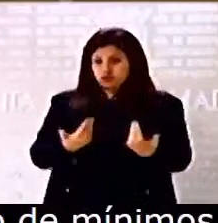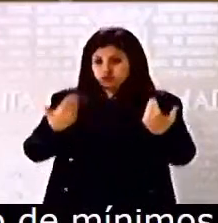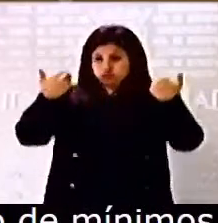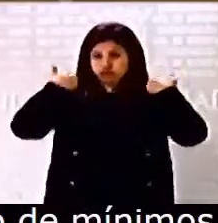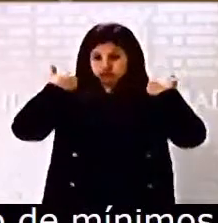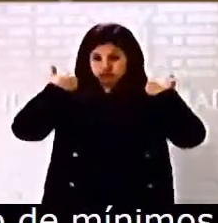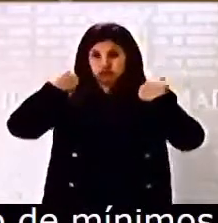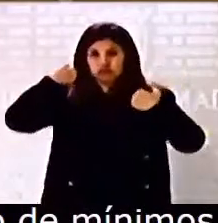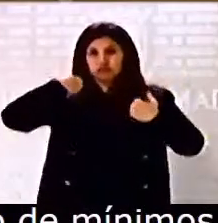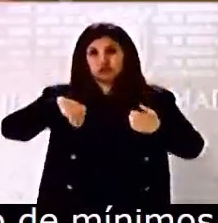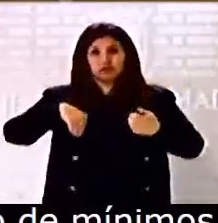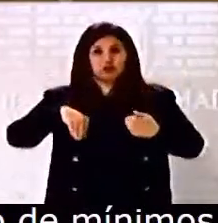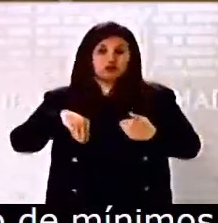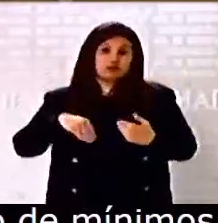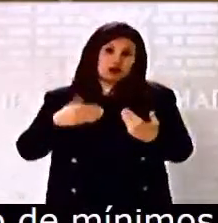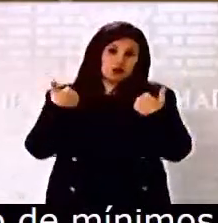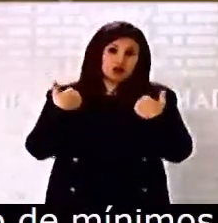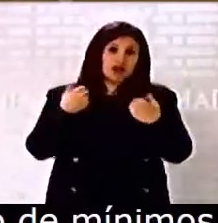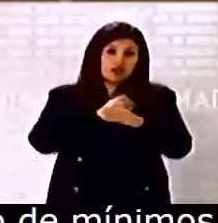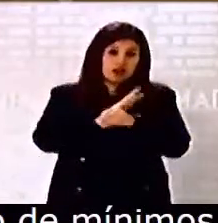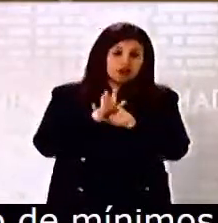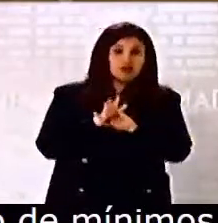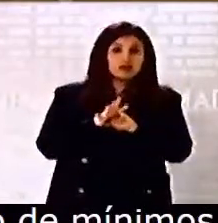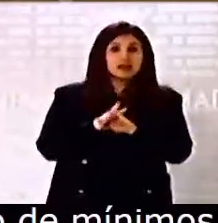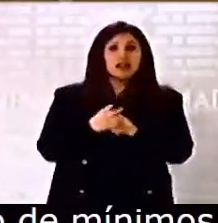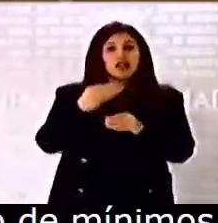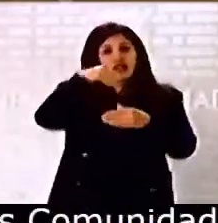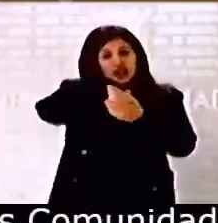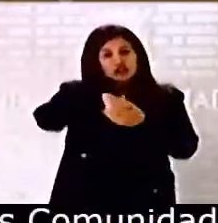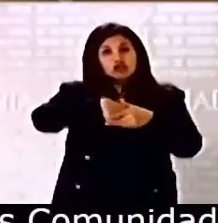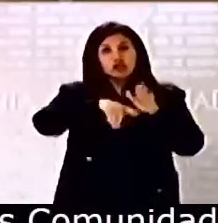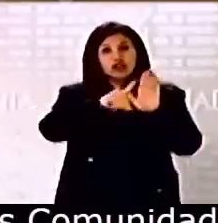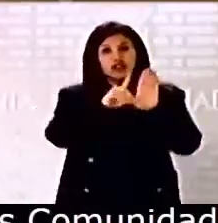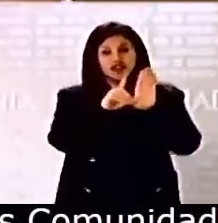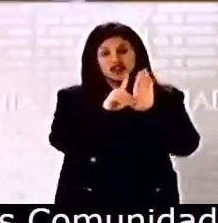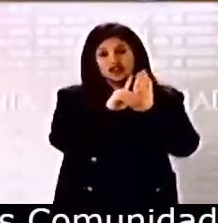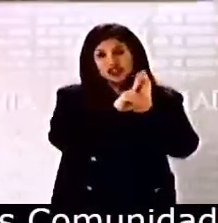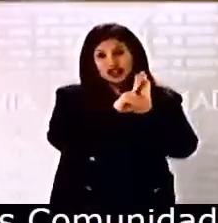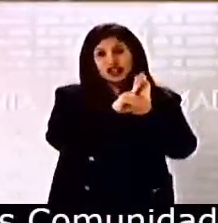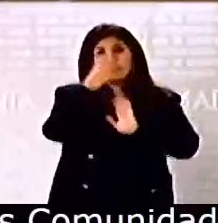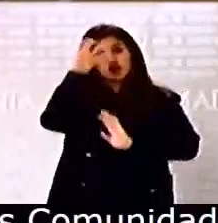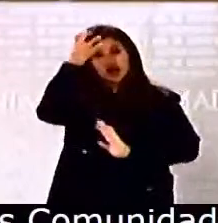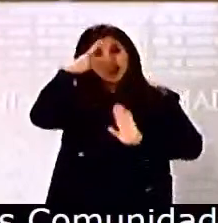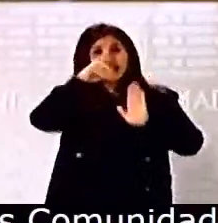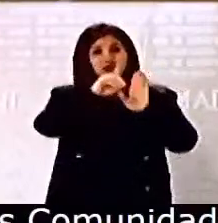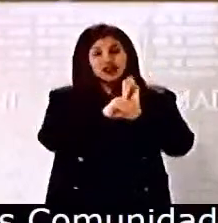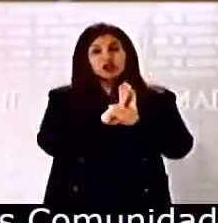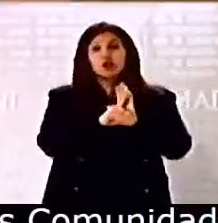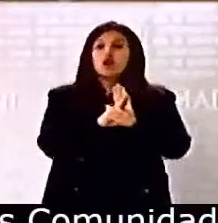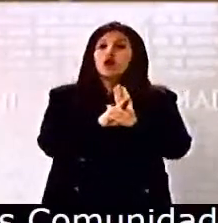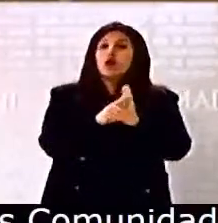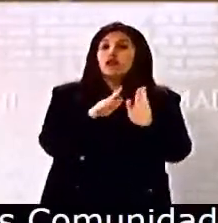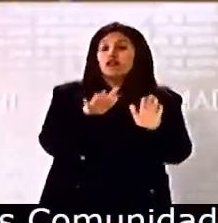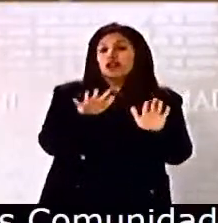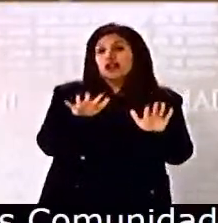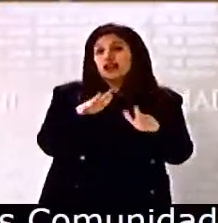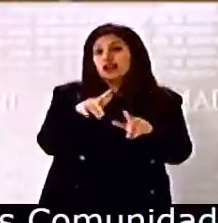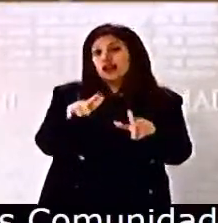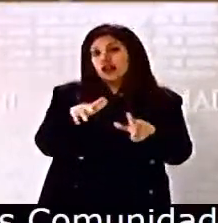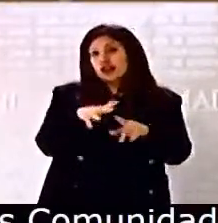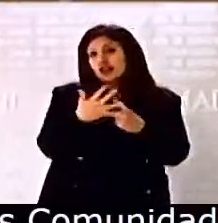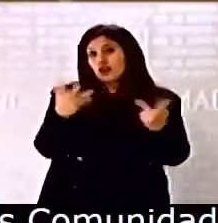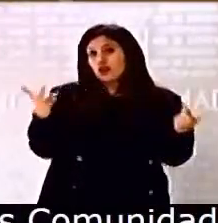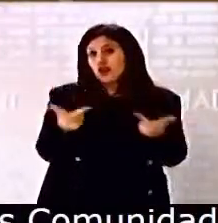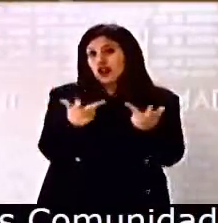el amparo del Real Decreto del Estado de Alarma, en el amparo de la Ley General de Salud Pública Nacional y, en